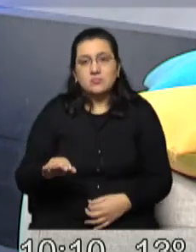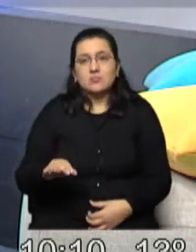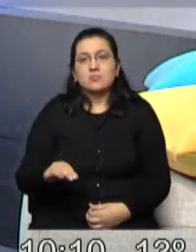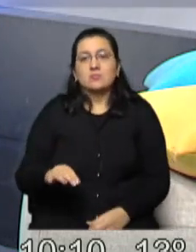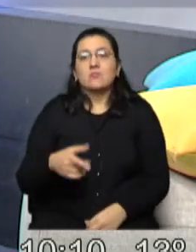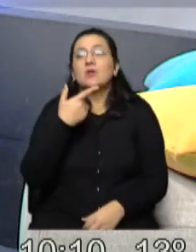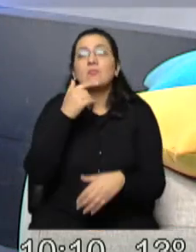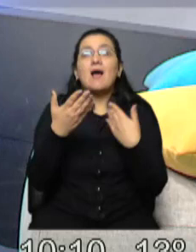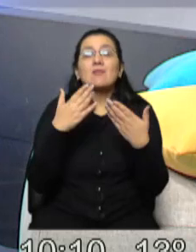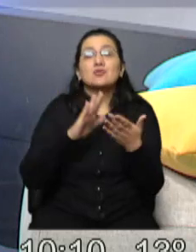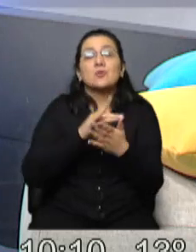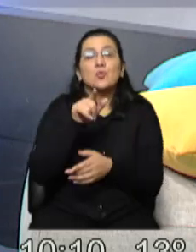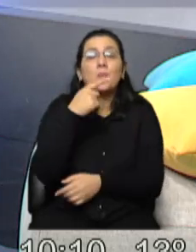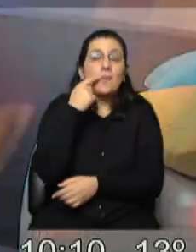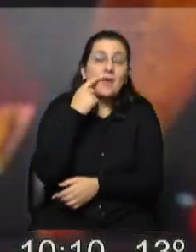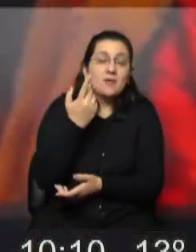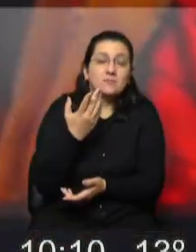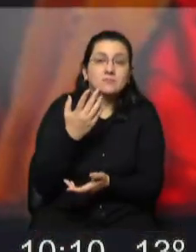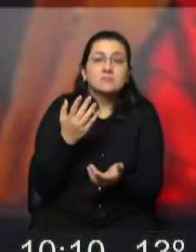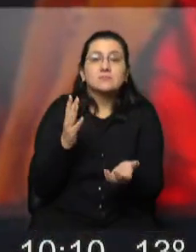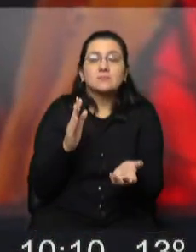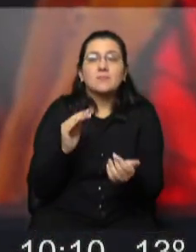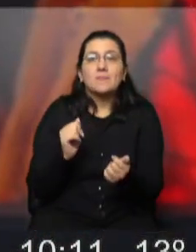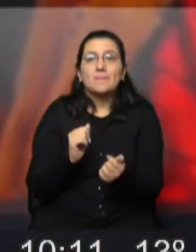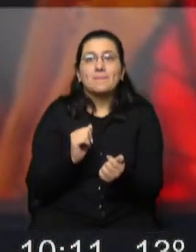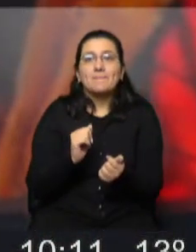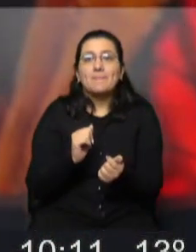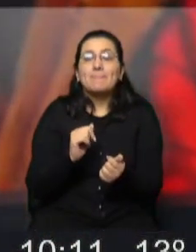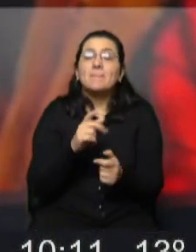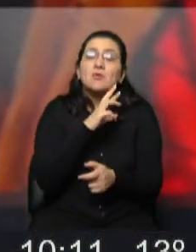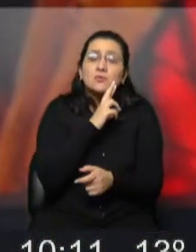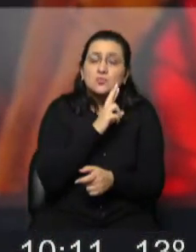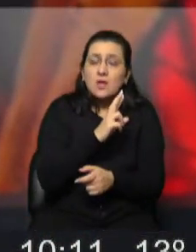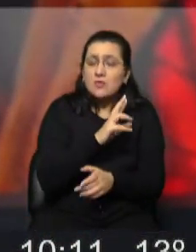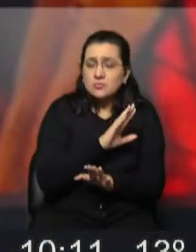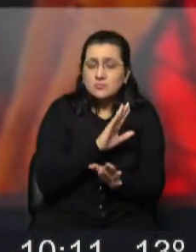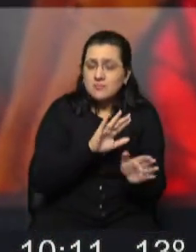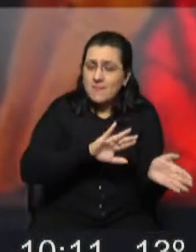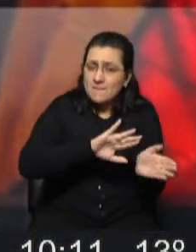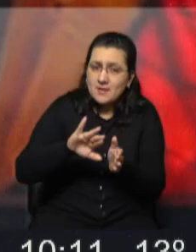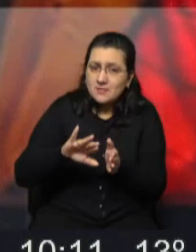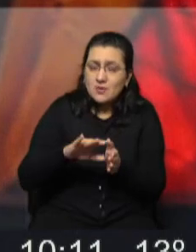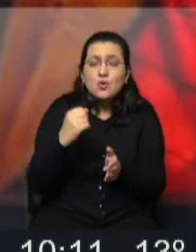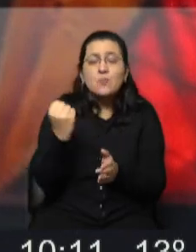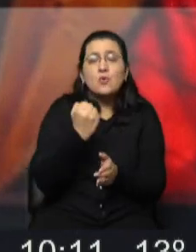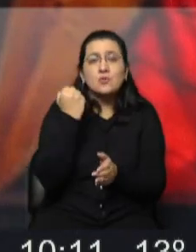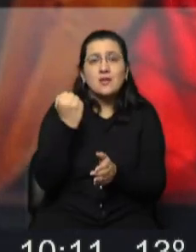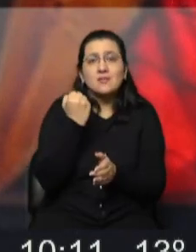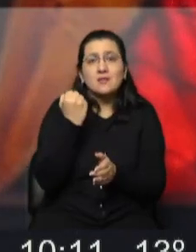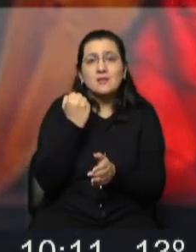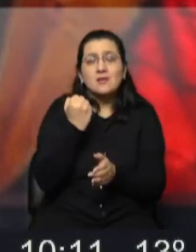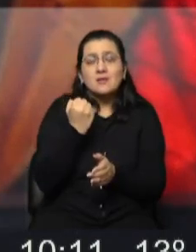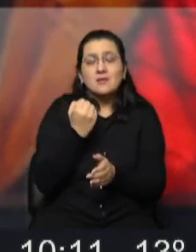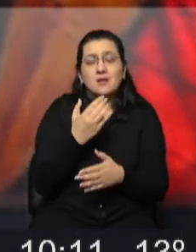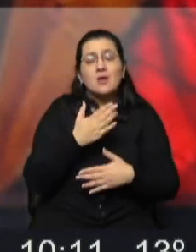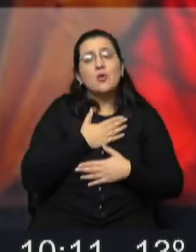a tu padre, eso. Más allá de los resultados y de lo que pueda llegar a la gente, lo que queda es lo que uno